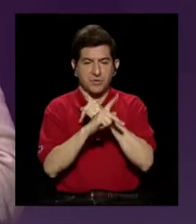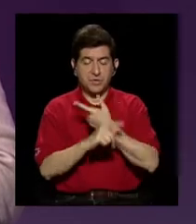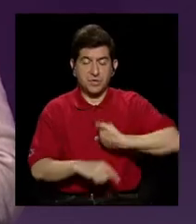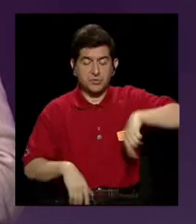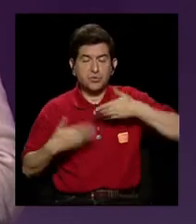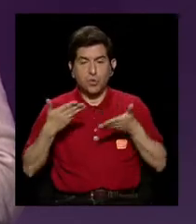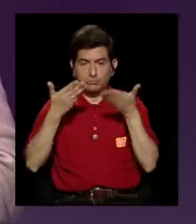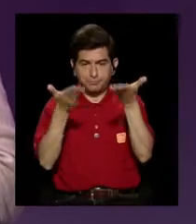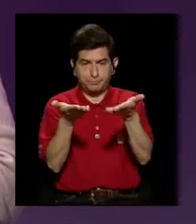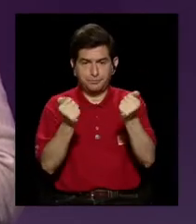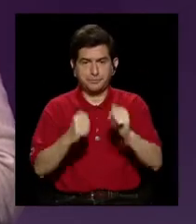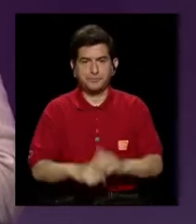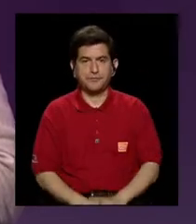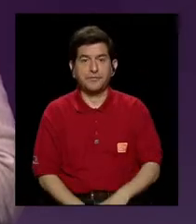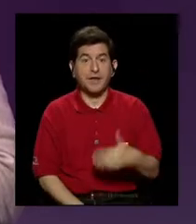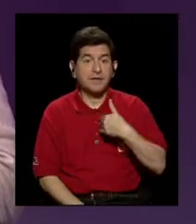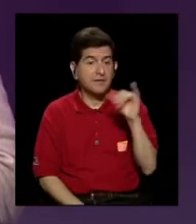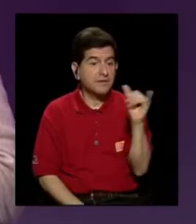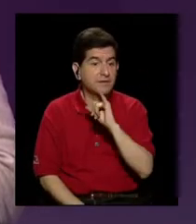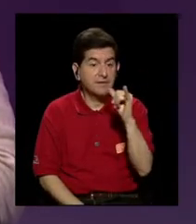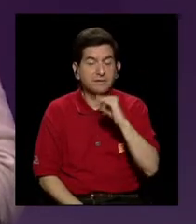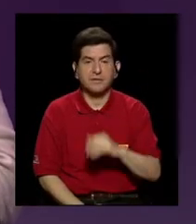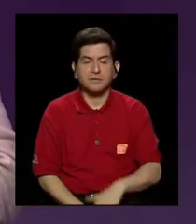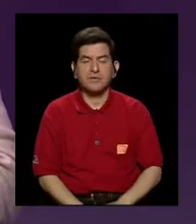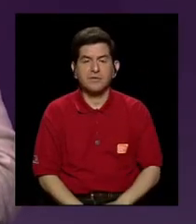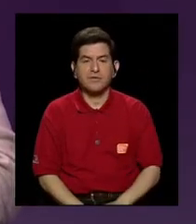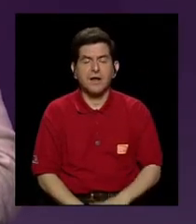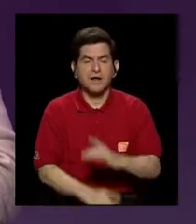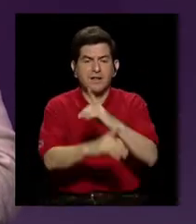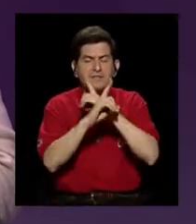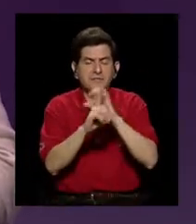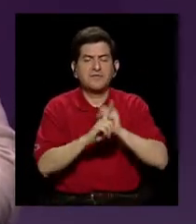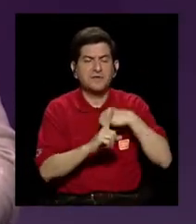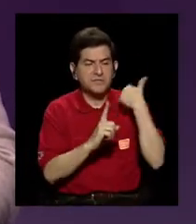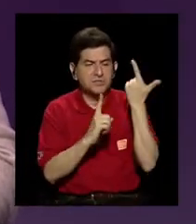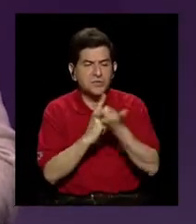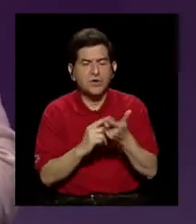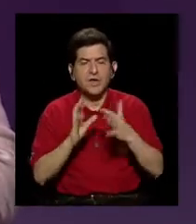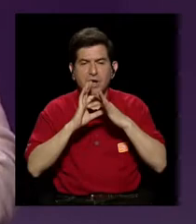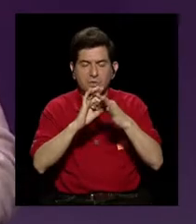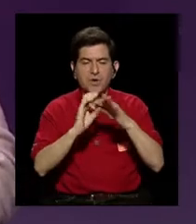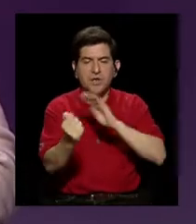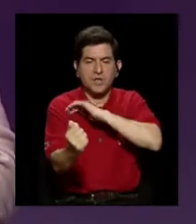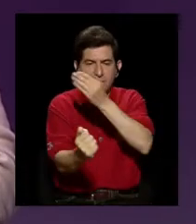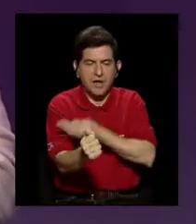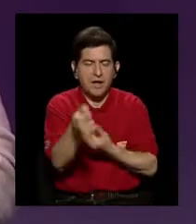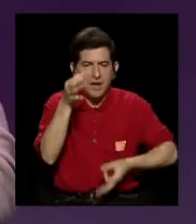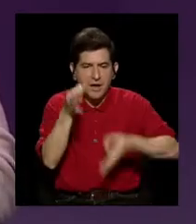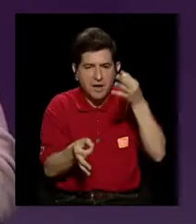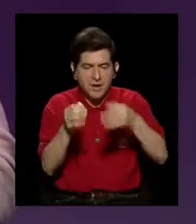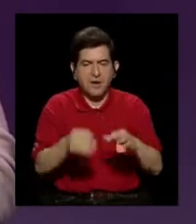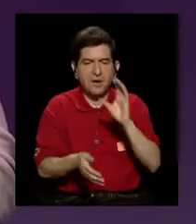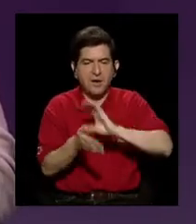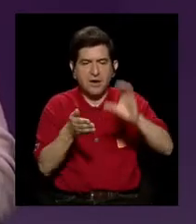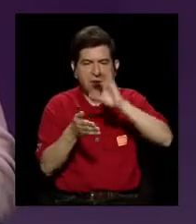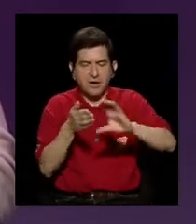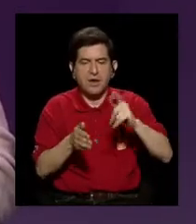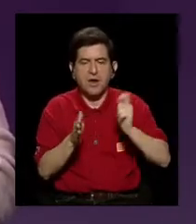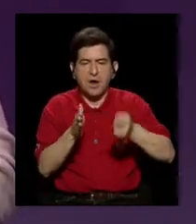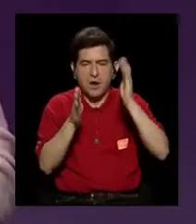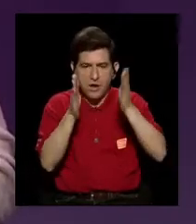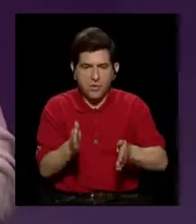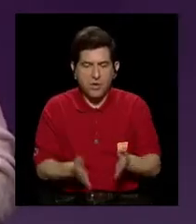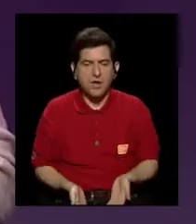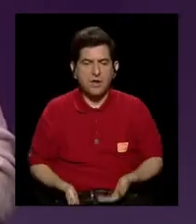también. Tenemos también las defensorías sociales que en conjunto con el Poder Judicial y el Colegio de Abogados estamos